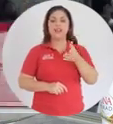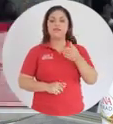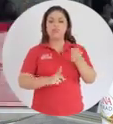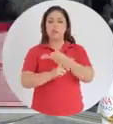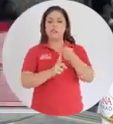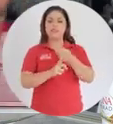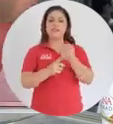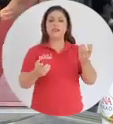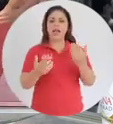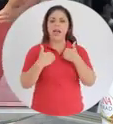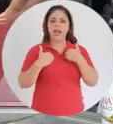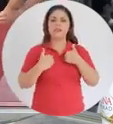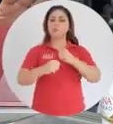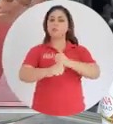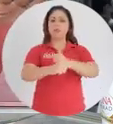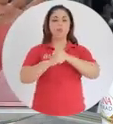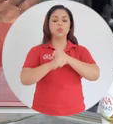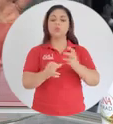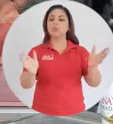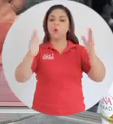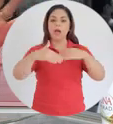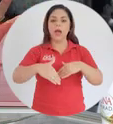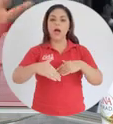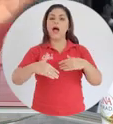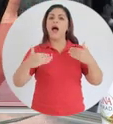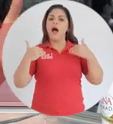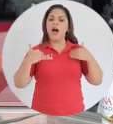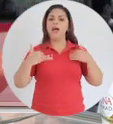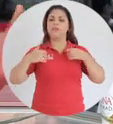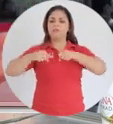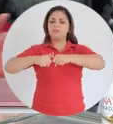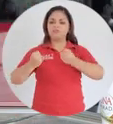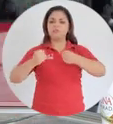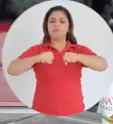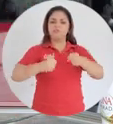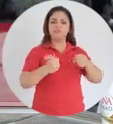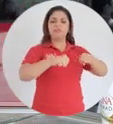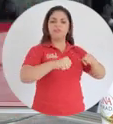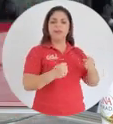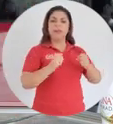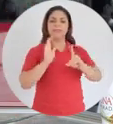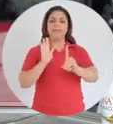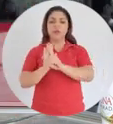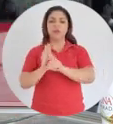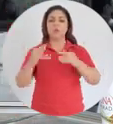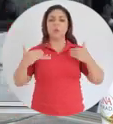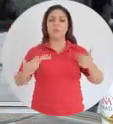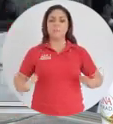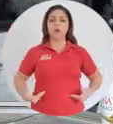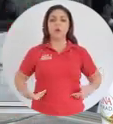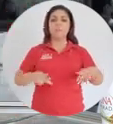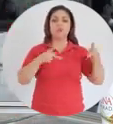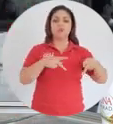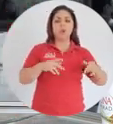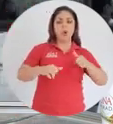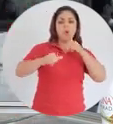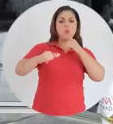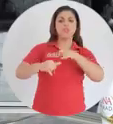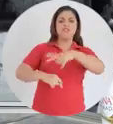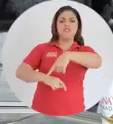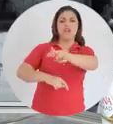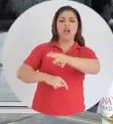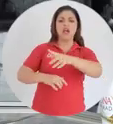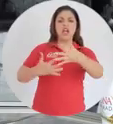de la seguridad, entonces se incurren en violaciones de los derechos humanos de personas que son acusadas de manera